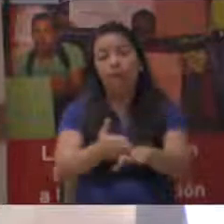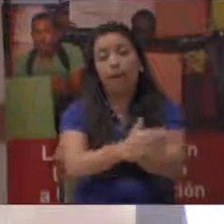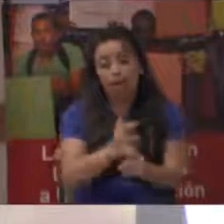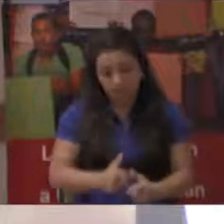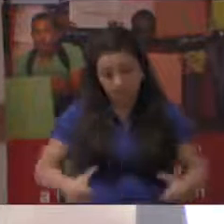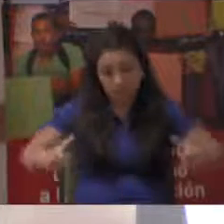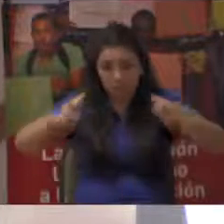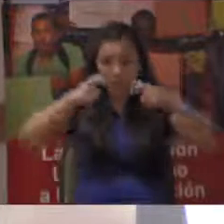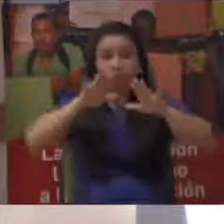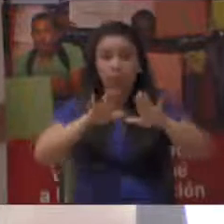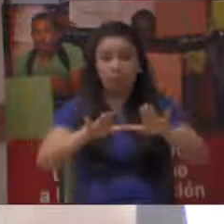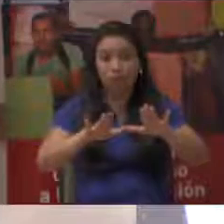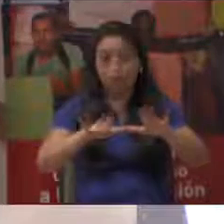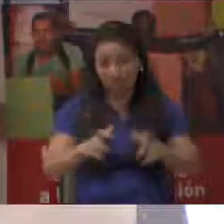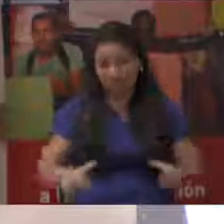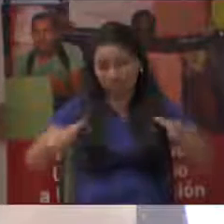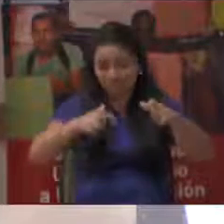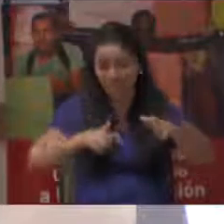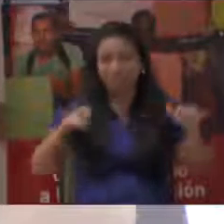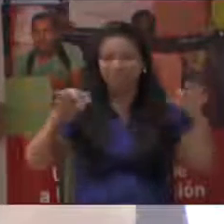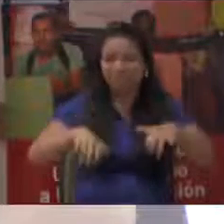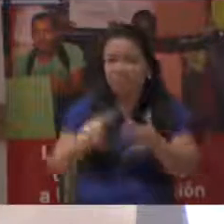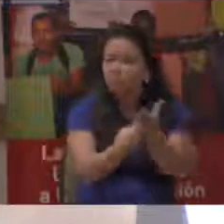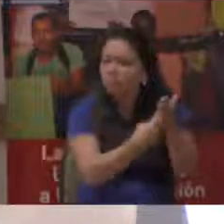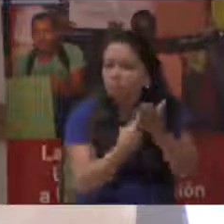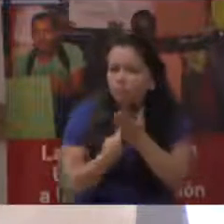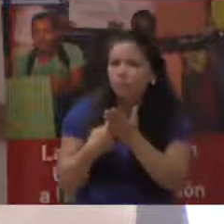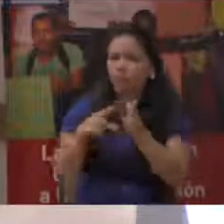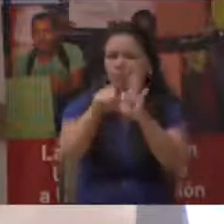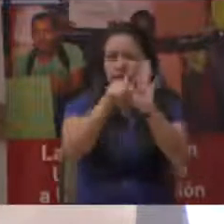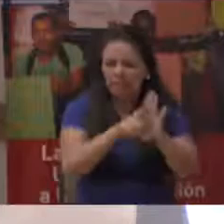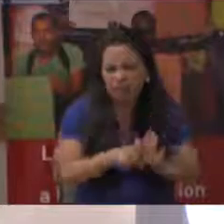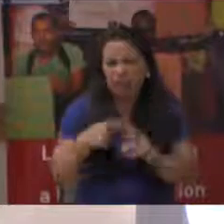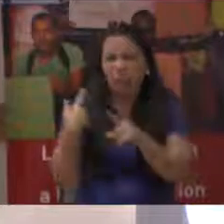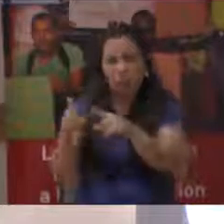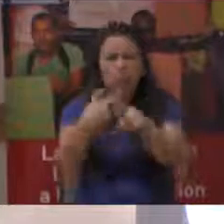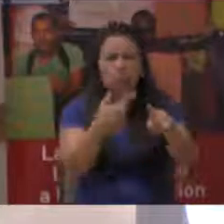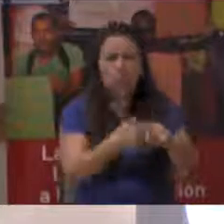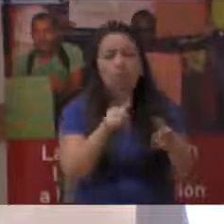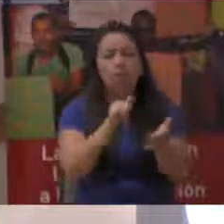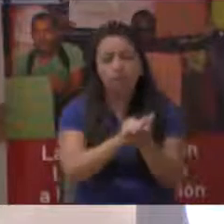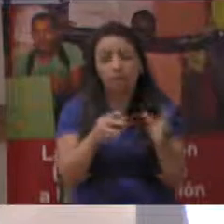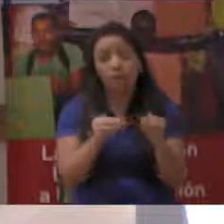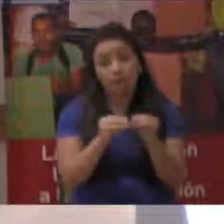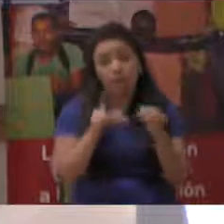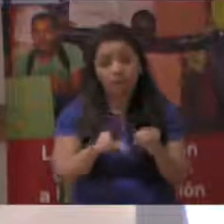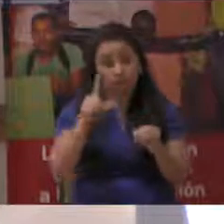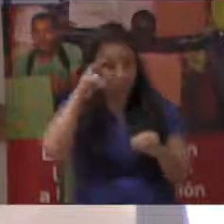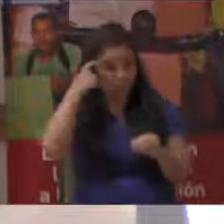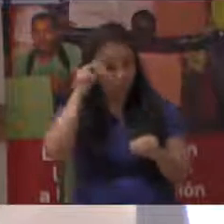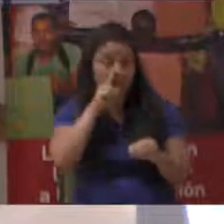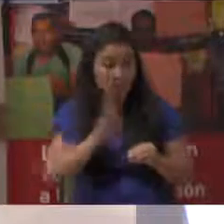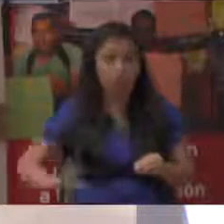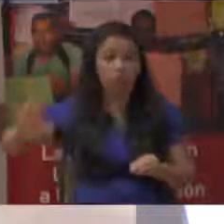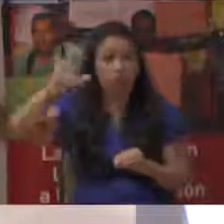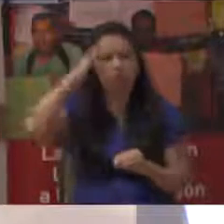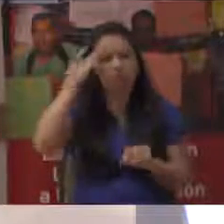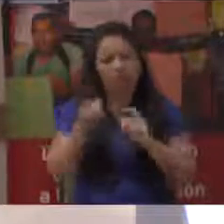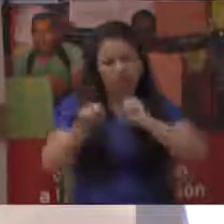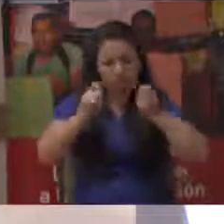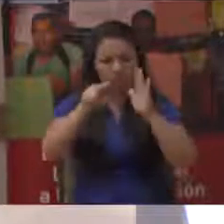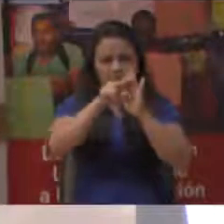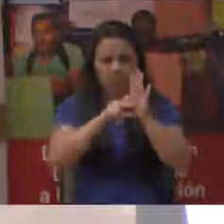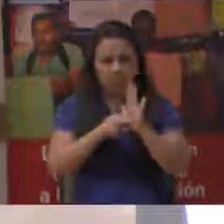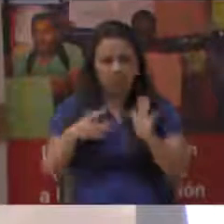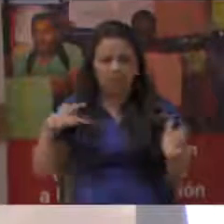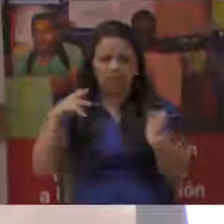República, posteriormente tienen que ser reglamentadas por el Gobierno Nacional, y en este caso, como mencionamos, hay una reforma supra que tienen que